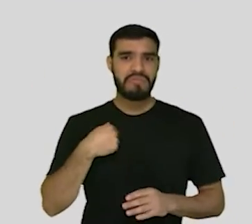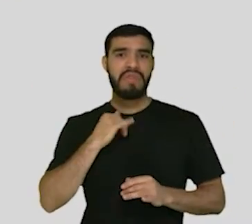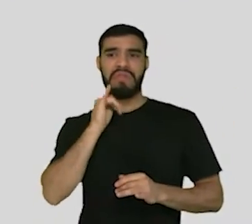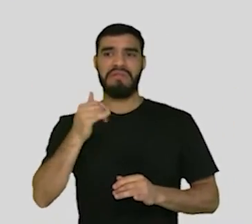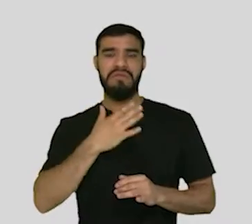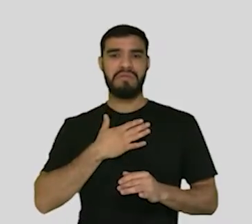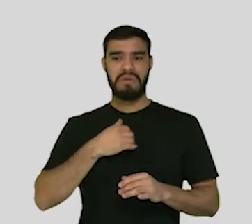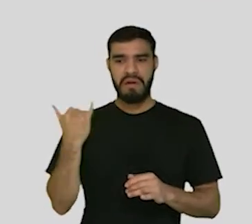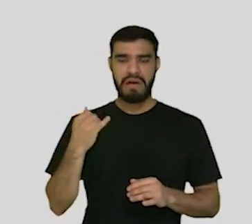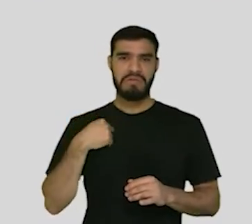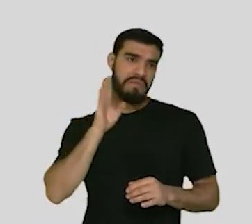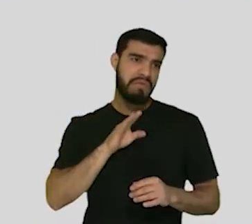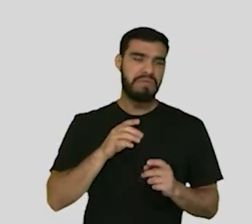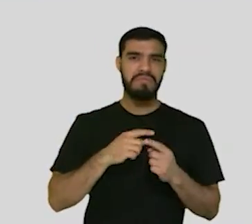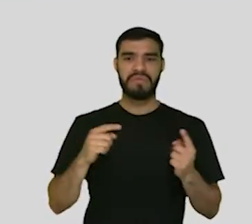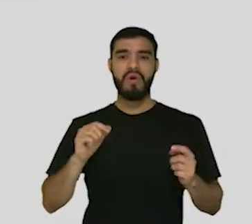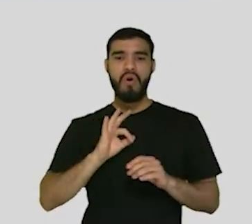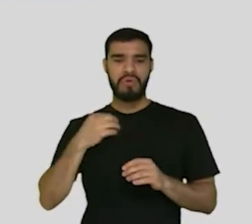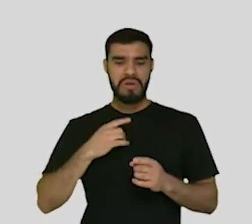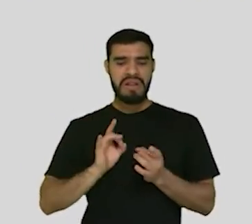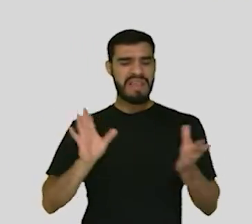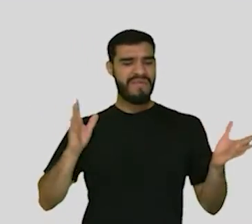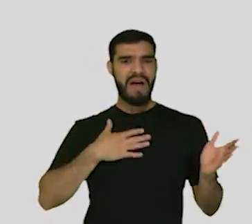cañajape de ure y comaná, tera, catu,